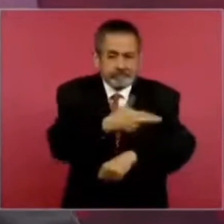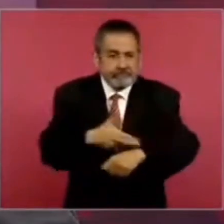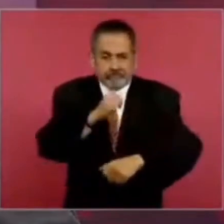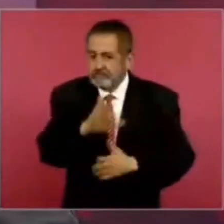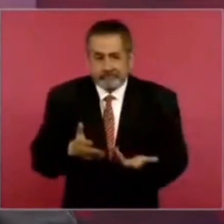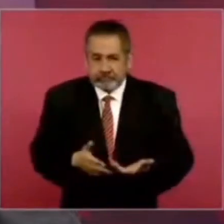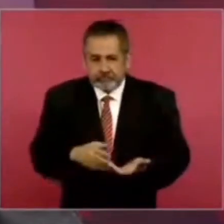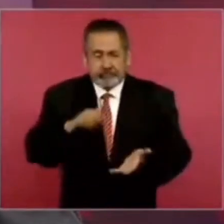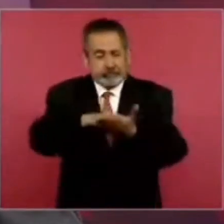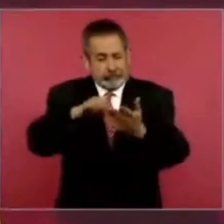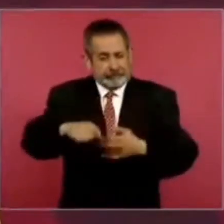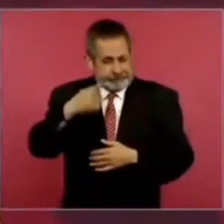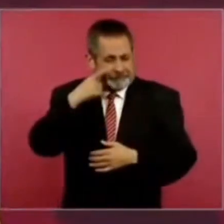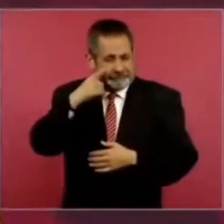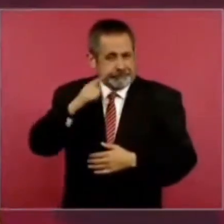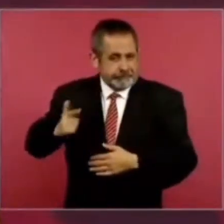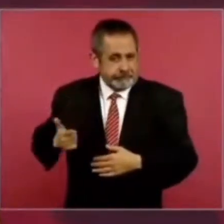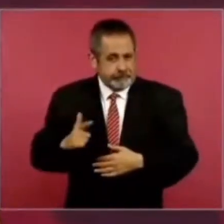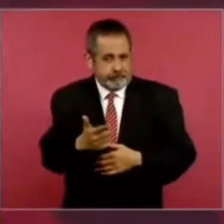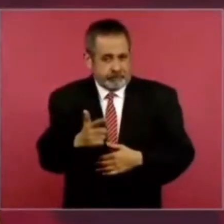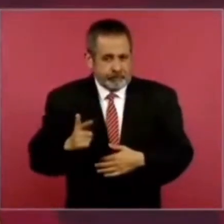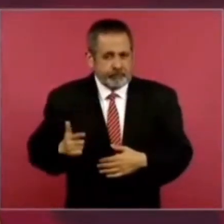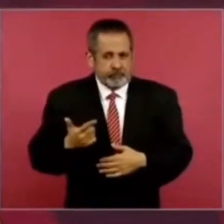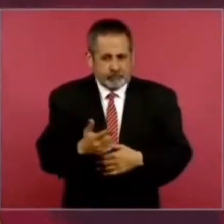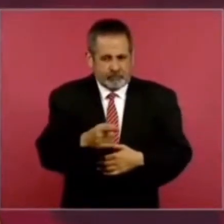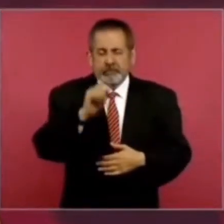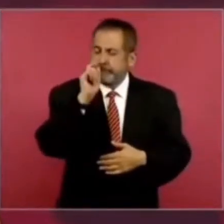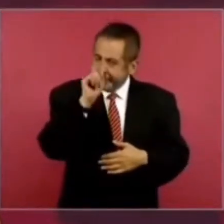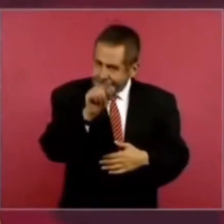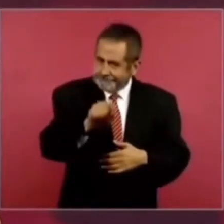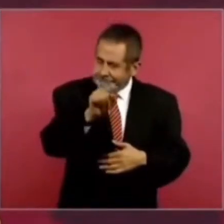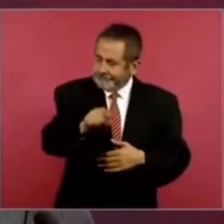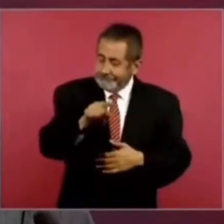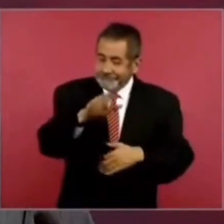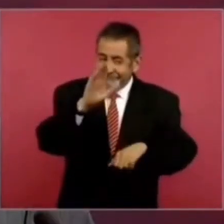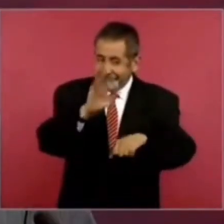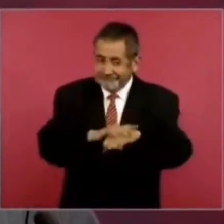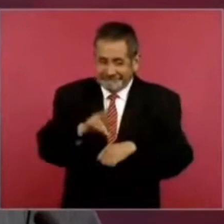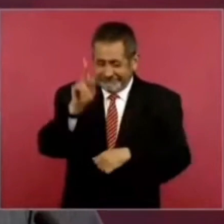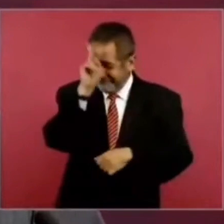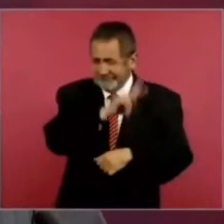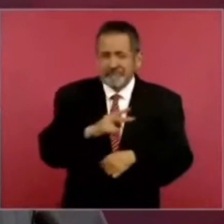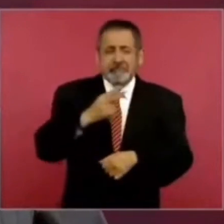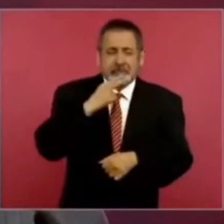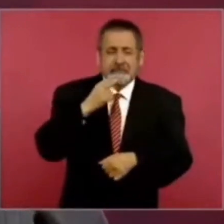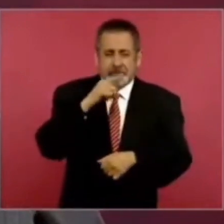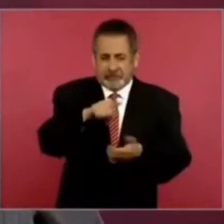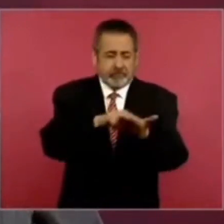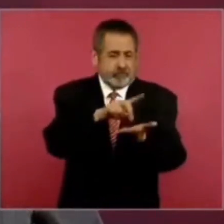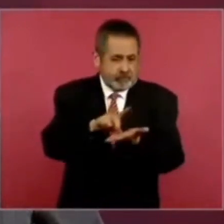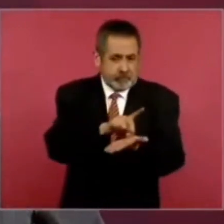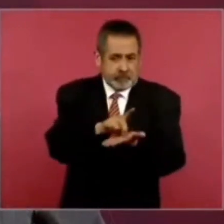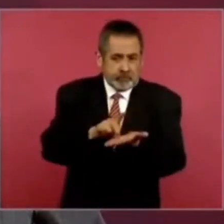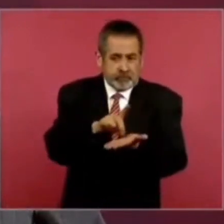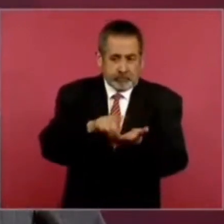caso de Guanajuato, que es de los estados con más consumo de droga,